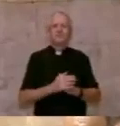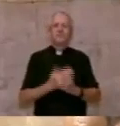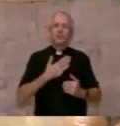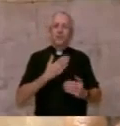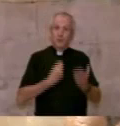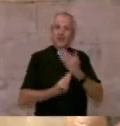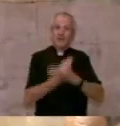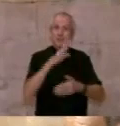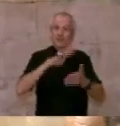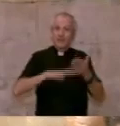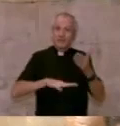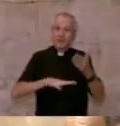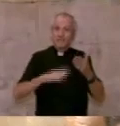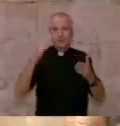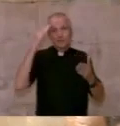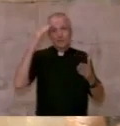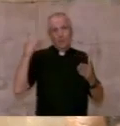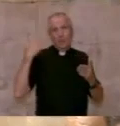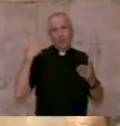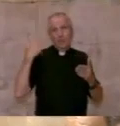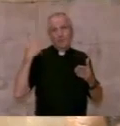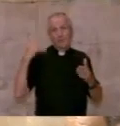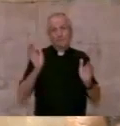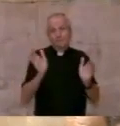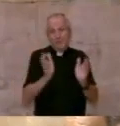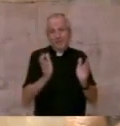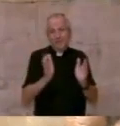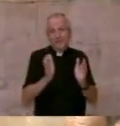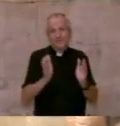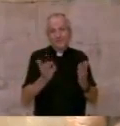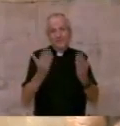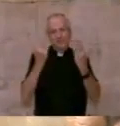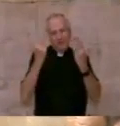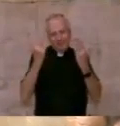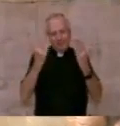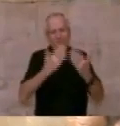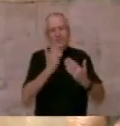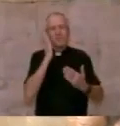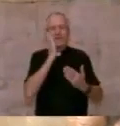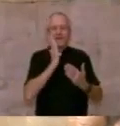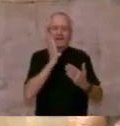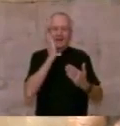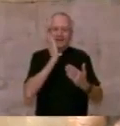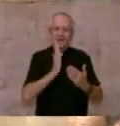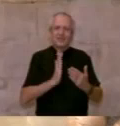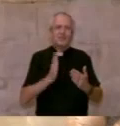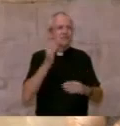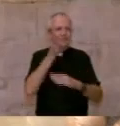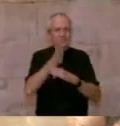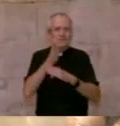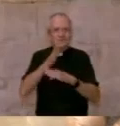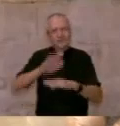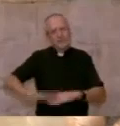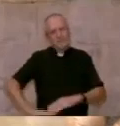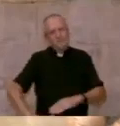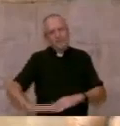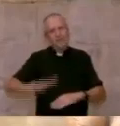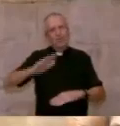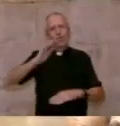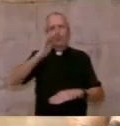este pequeño pueblo, están mirándolo por la televisión, se merecen pues todo mi cariño. De pequeño iba siempre allí,